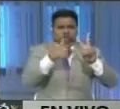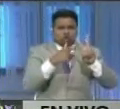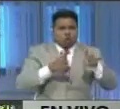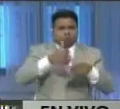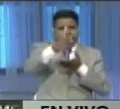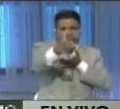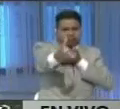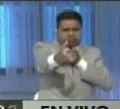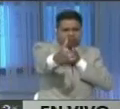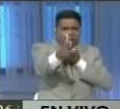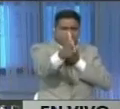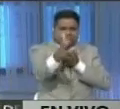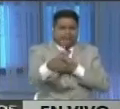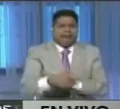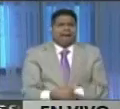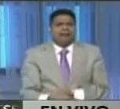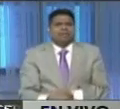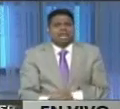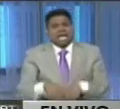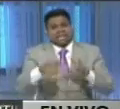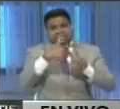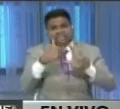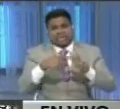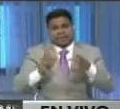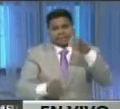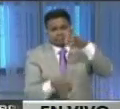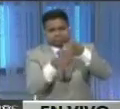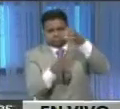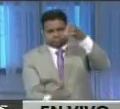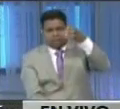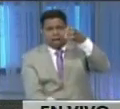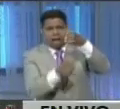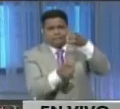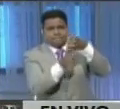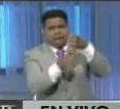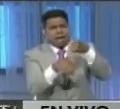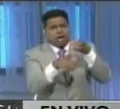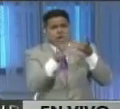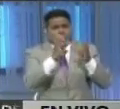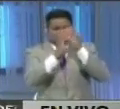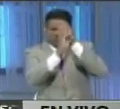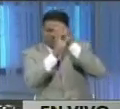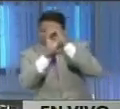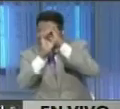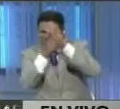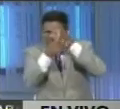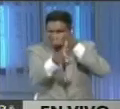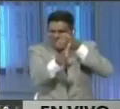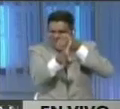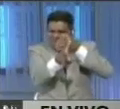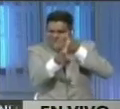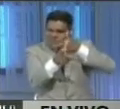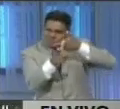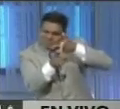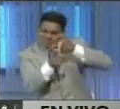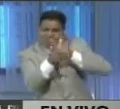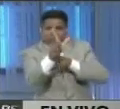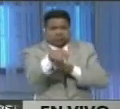tres escopetas cargadores así como también miras telescópicas y una gran cantidad de municiones Igualmente pues ahí